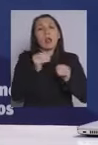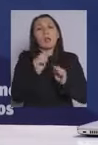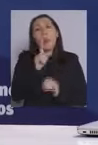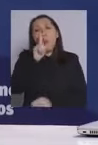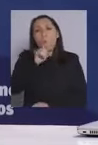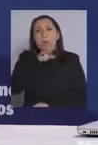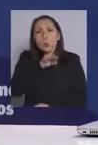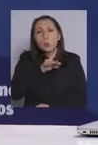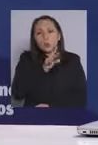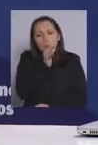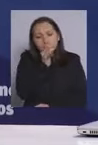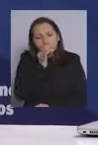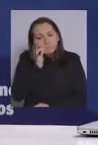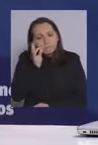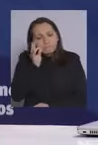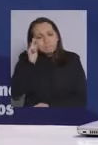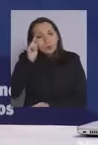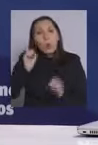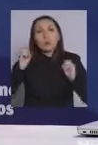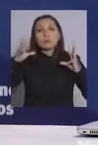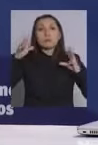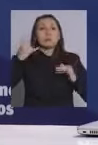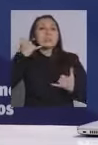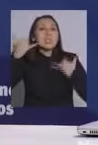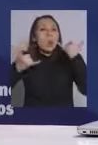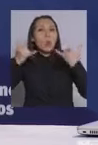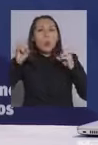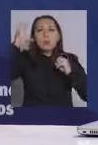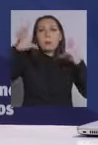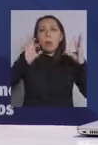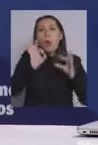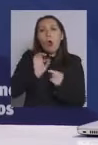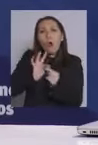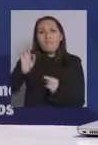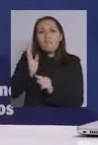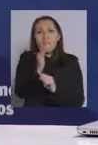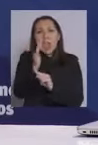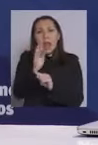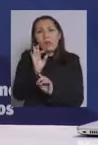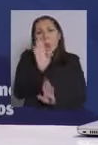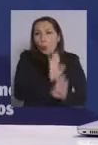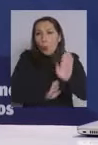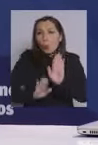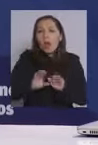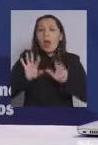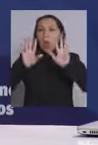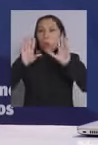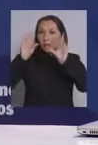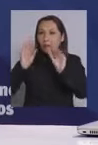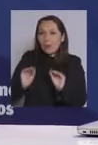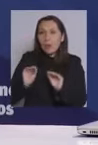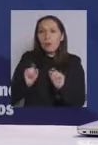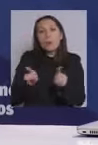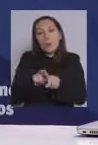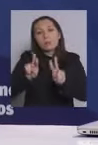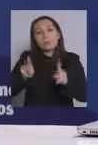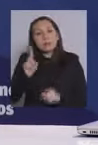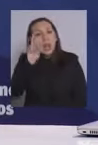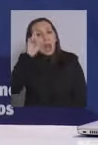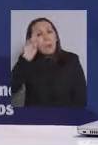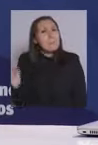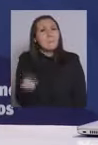silencio, encendiendo luces de los celulares o velas, con precaución, a las 21 horas para recordar a la